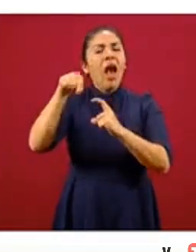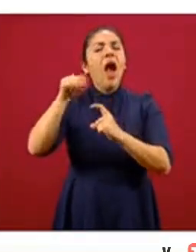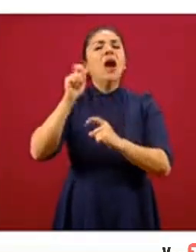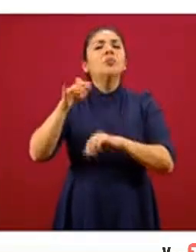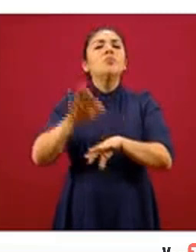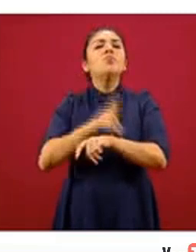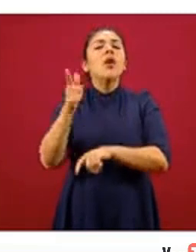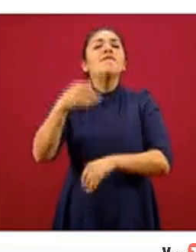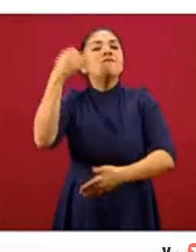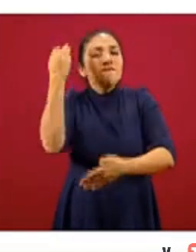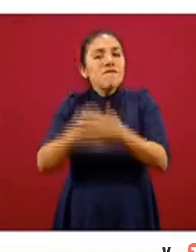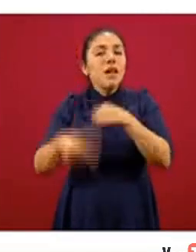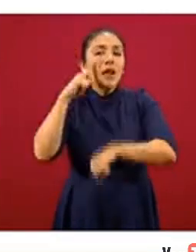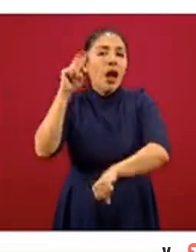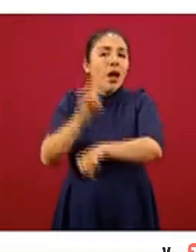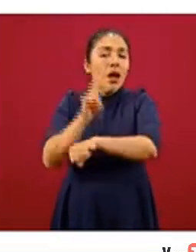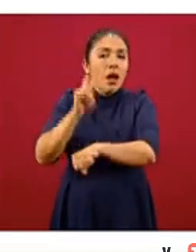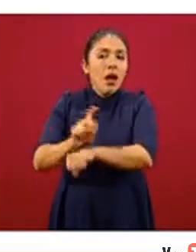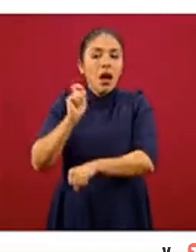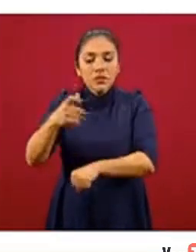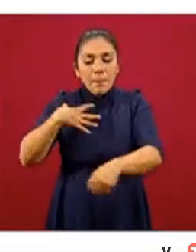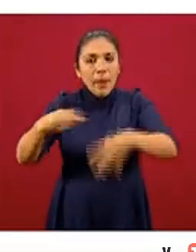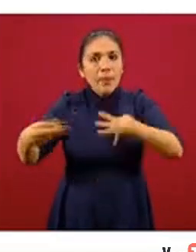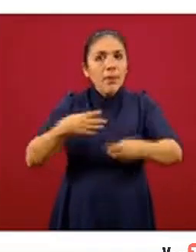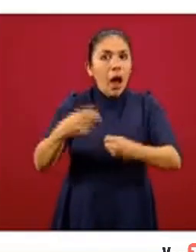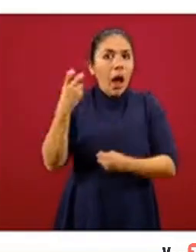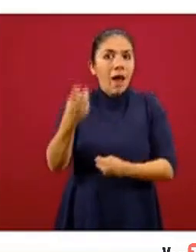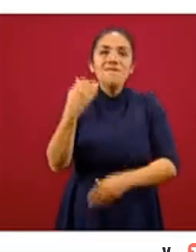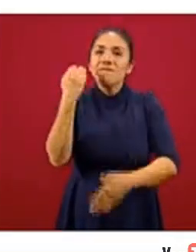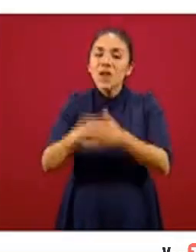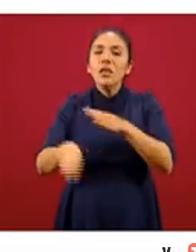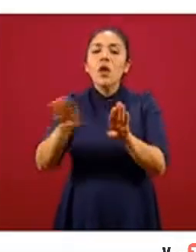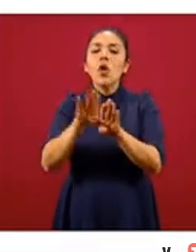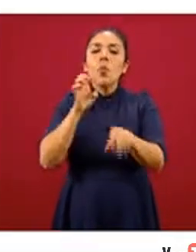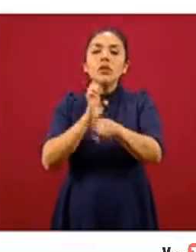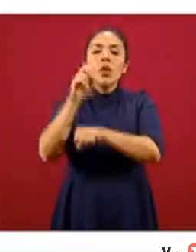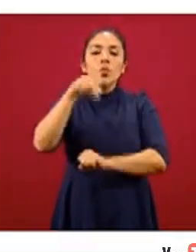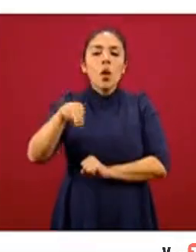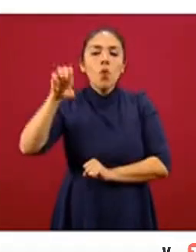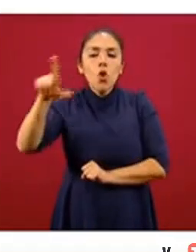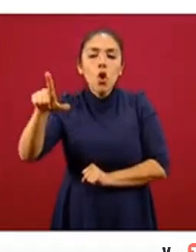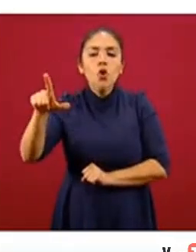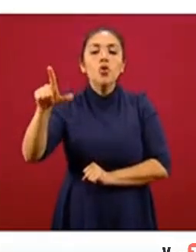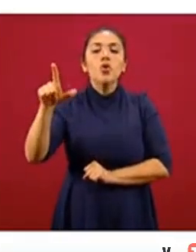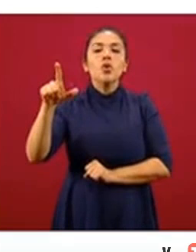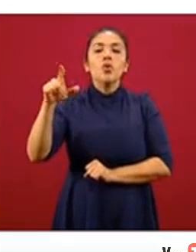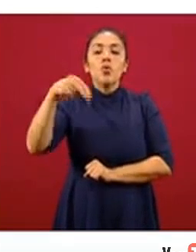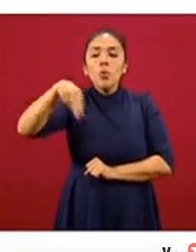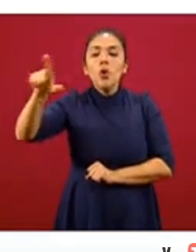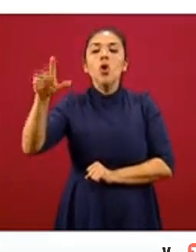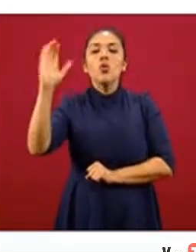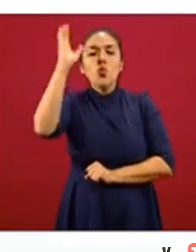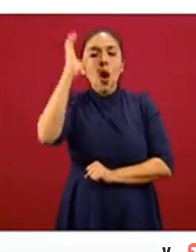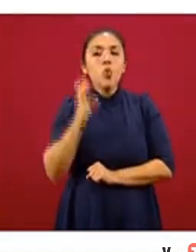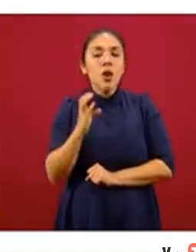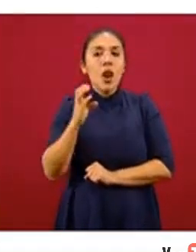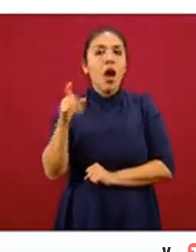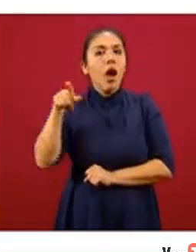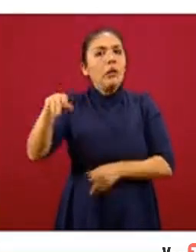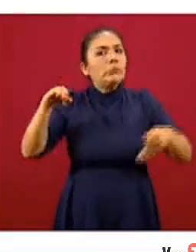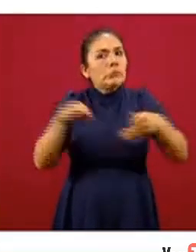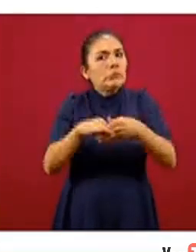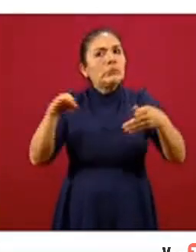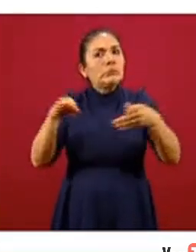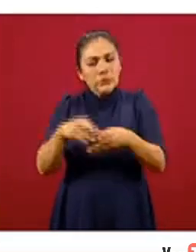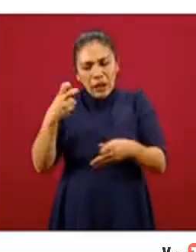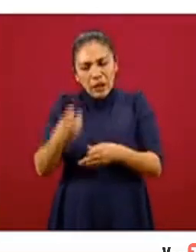proceso incompleto de vigilancia epidemiológica, en este caso es Nuevo León y Coahuila, los que consistentemente durante toda la